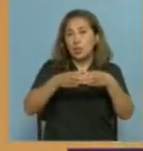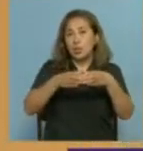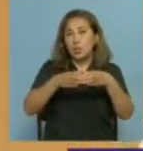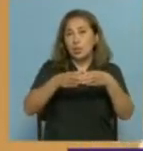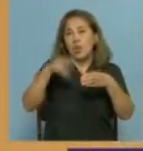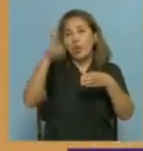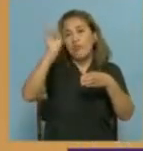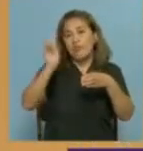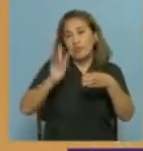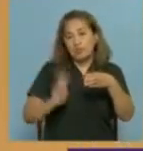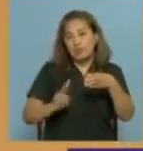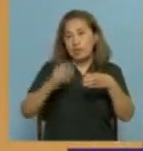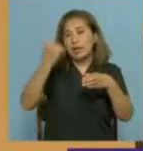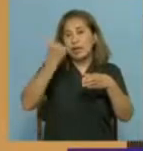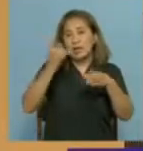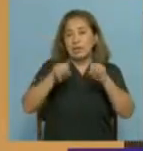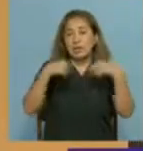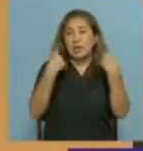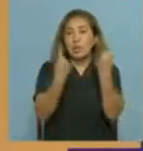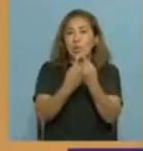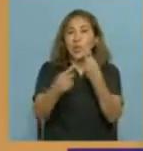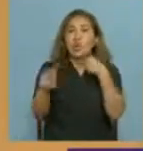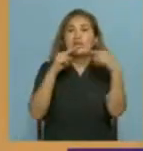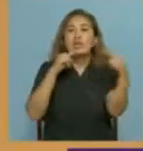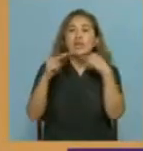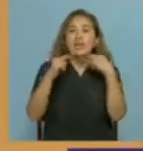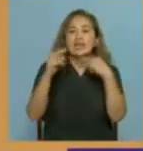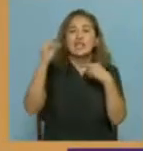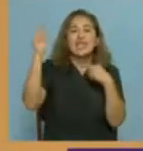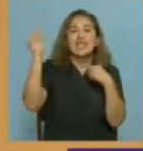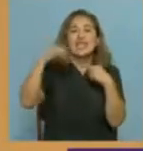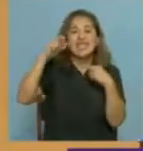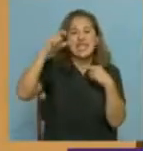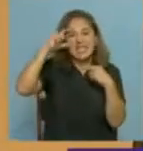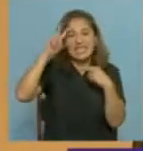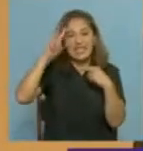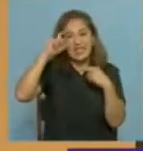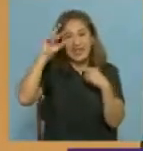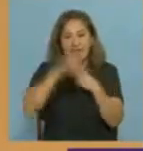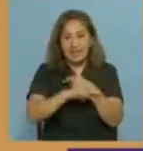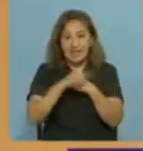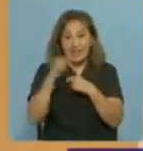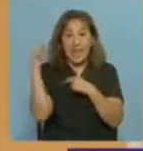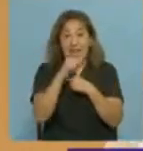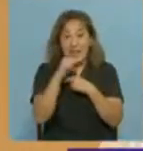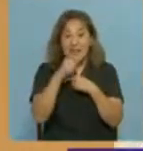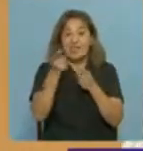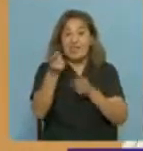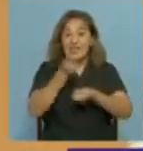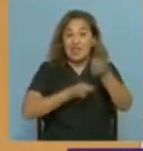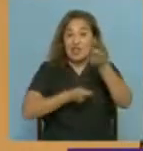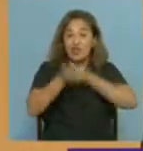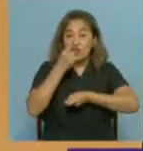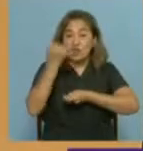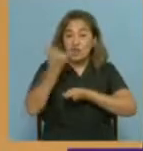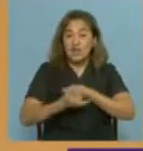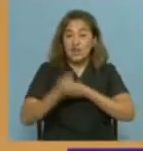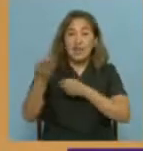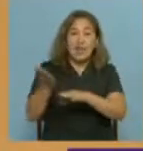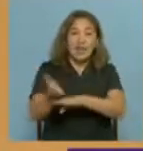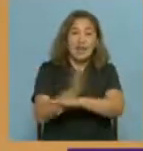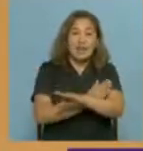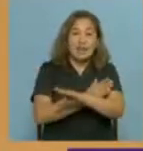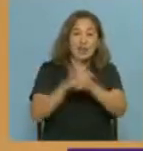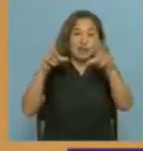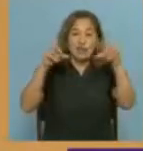unos venezolanos que tienen un restaurante reciente que se llama chévere venezuela actualmente éste estaba recibiendo hace poco las